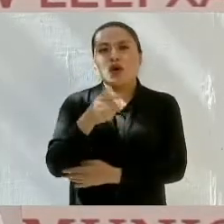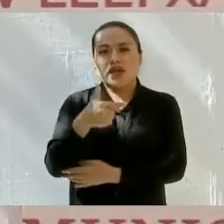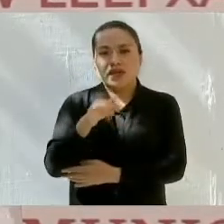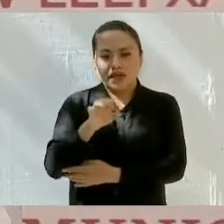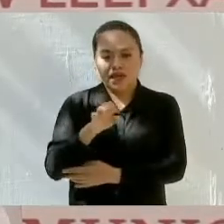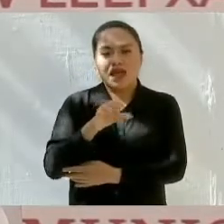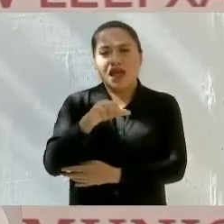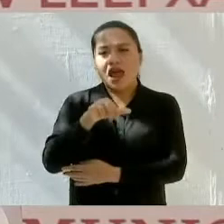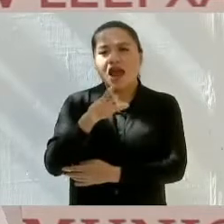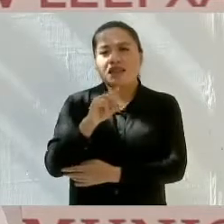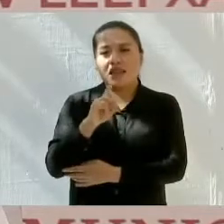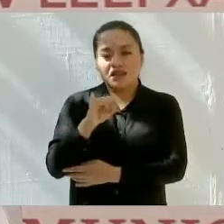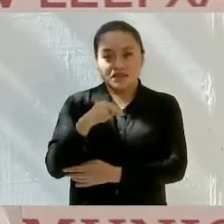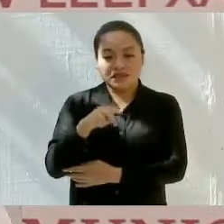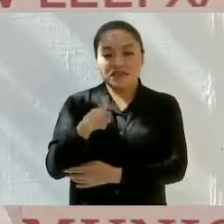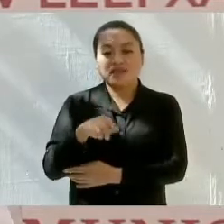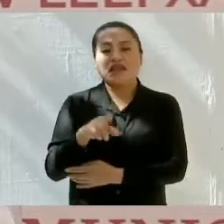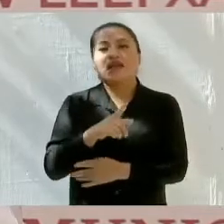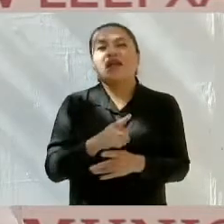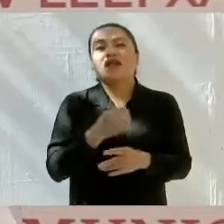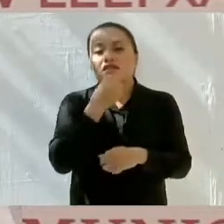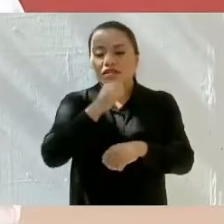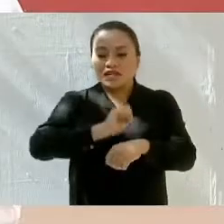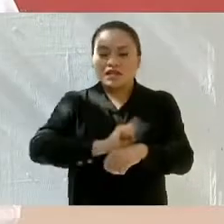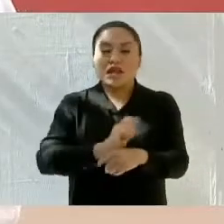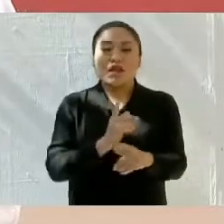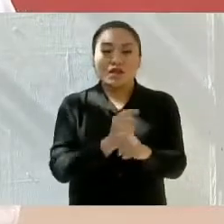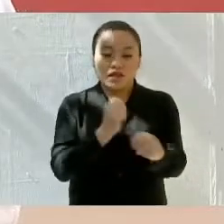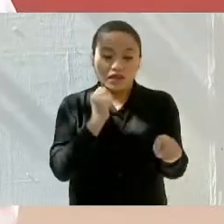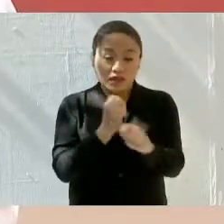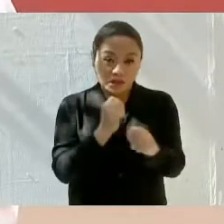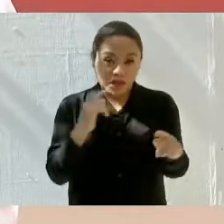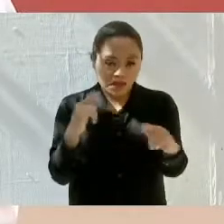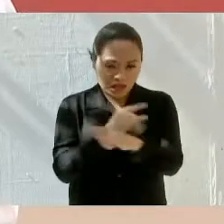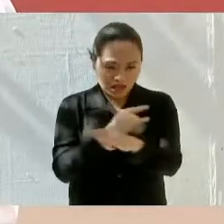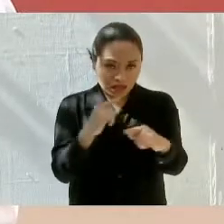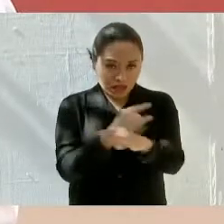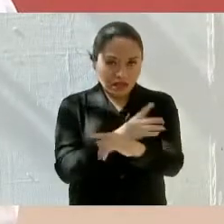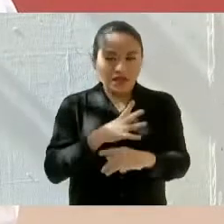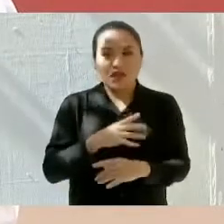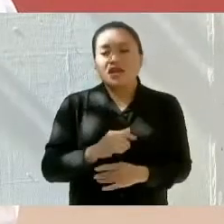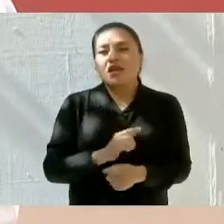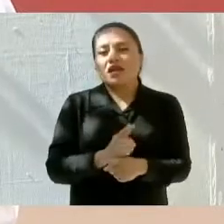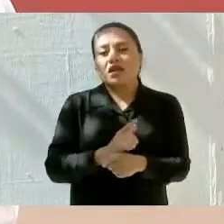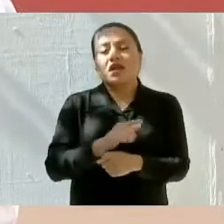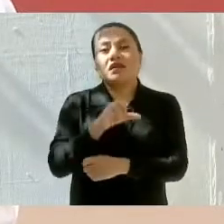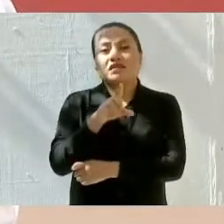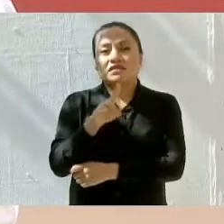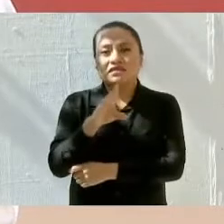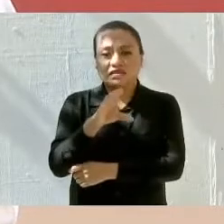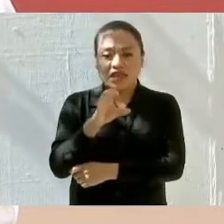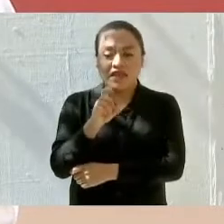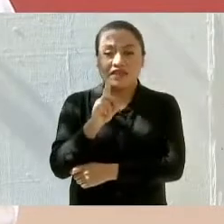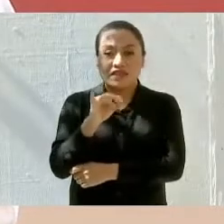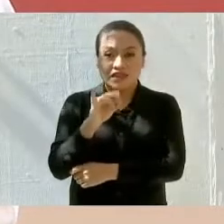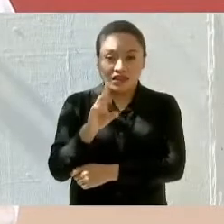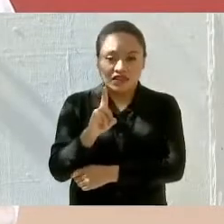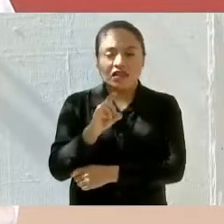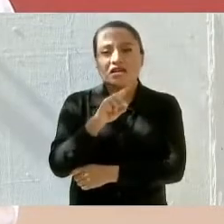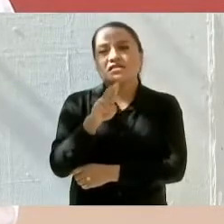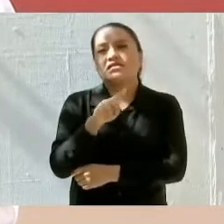Leal, secretario de Comunicaciones y Transportes. También al ingeniero Cédric Iván Escalante